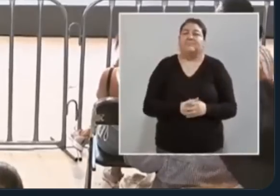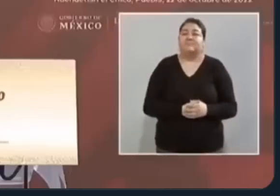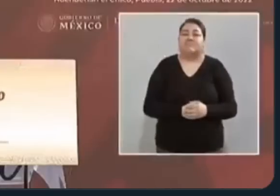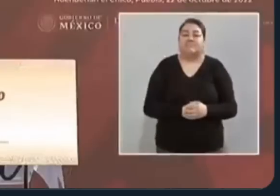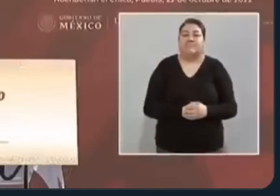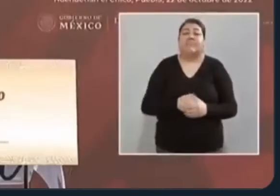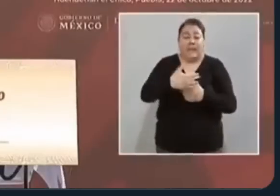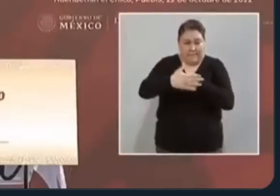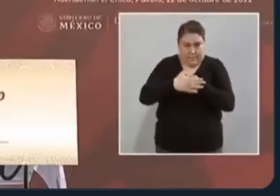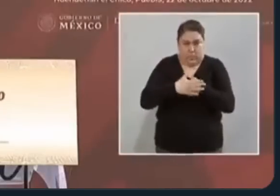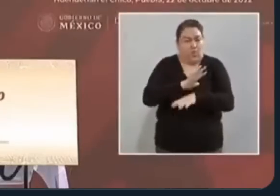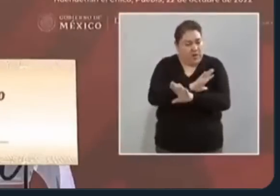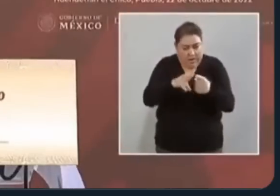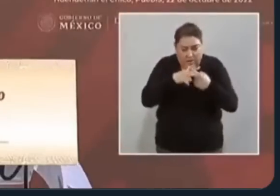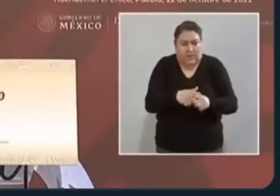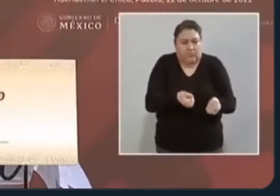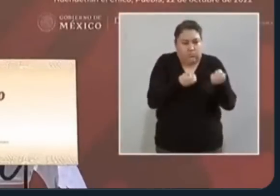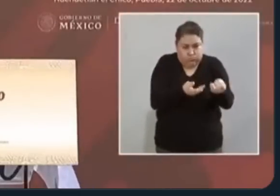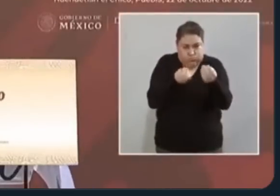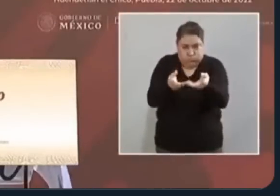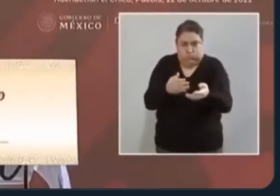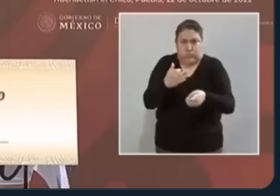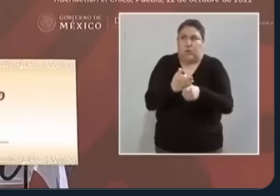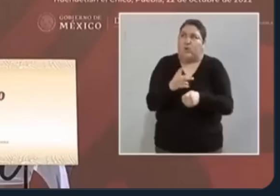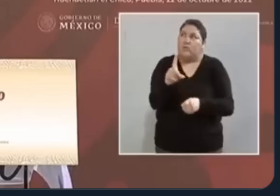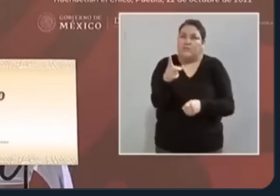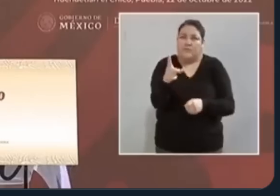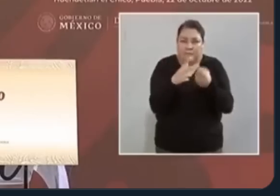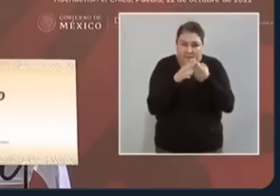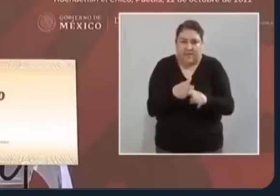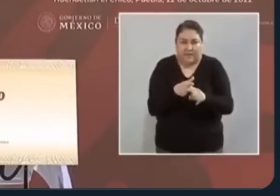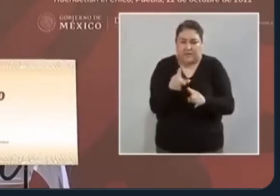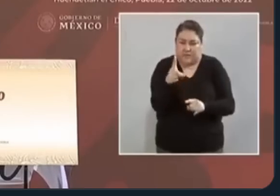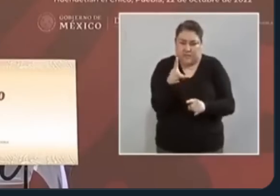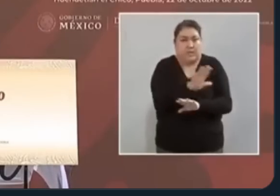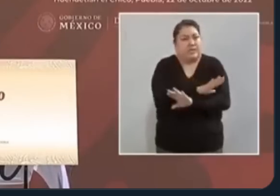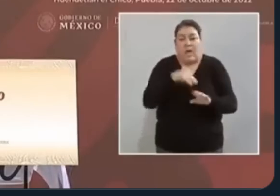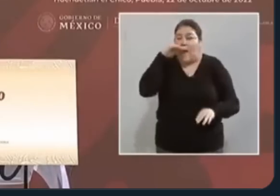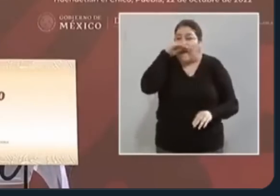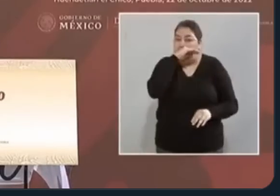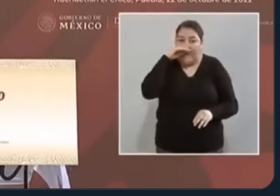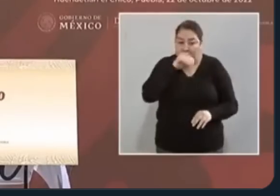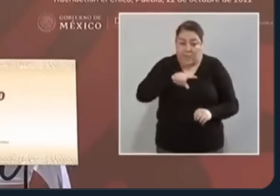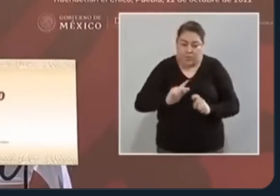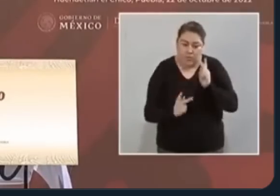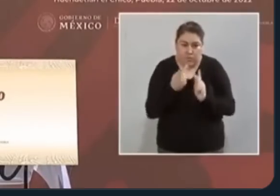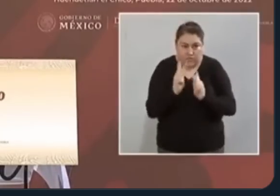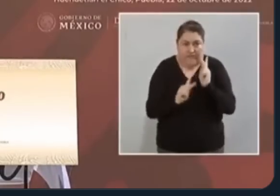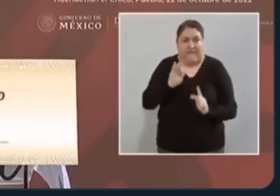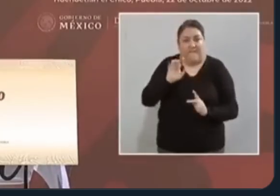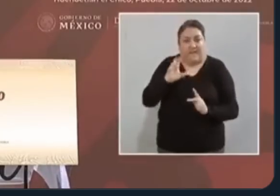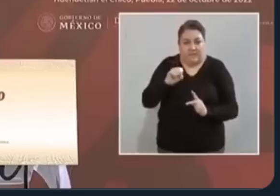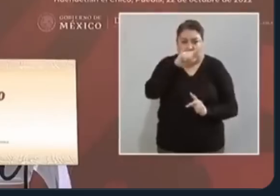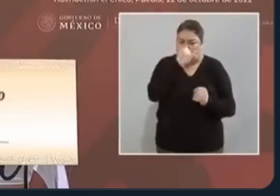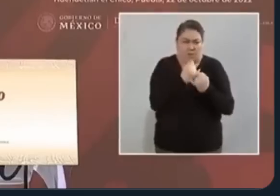Ya vamos a empezar a finales de este año. Se entregan de manera gratuita. Lo que hacemos en Guerrero,